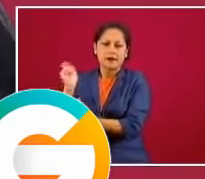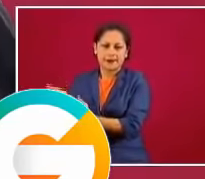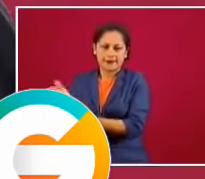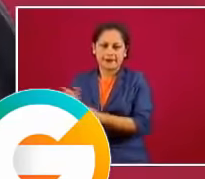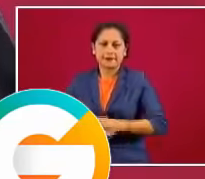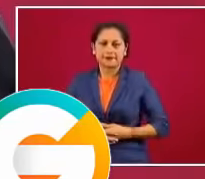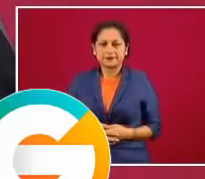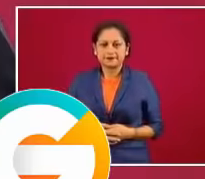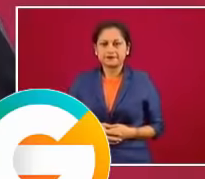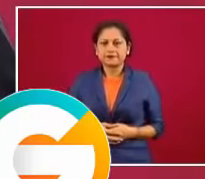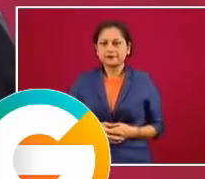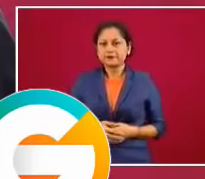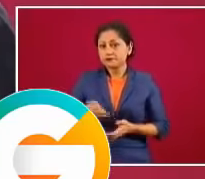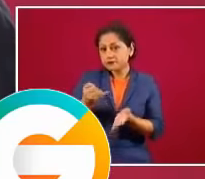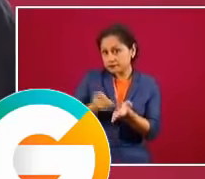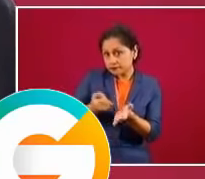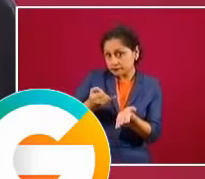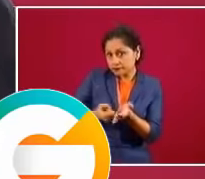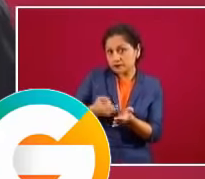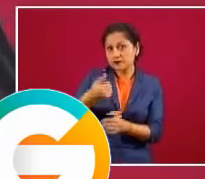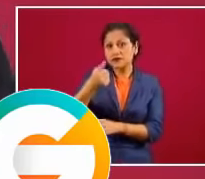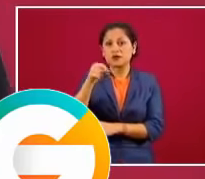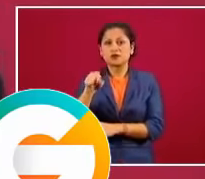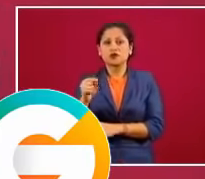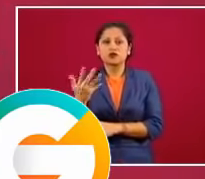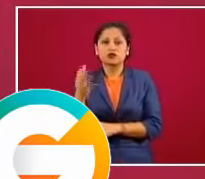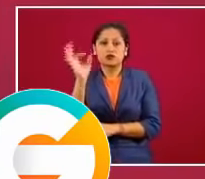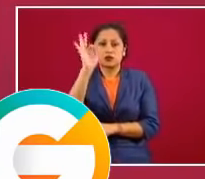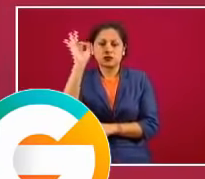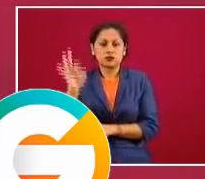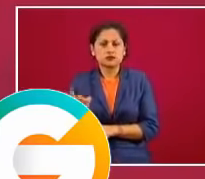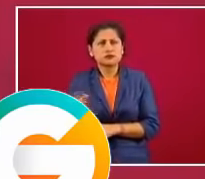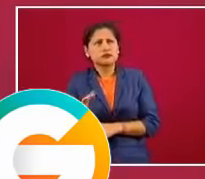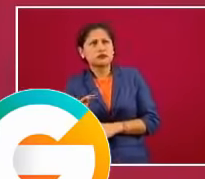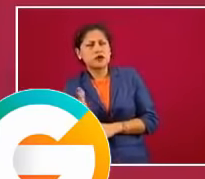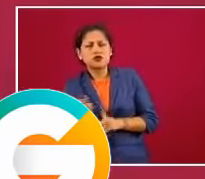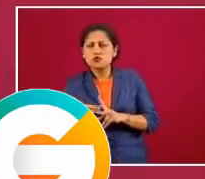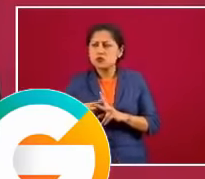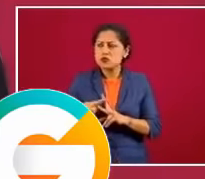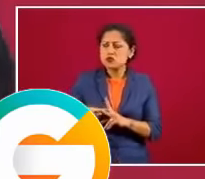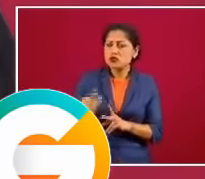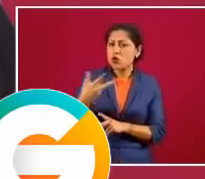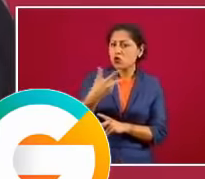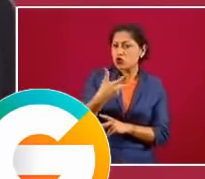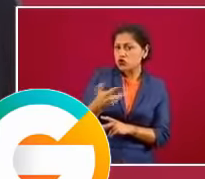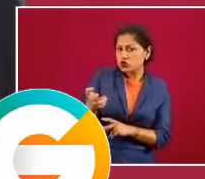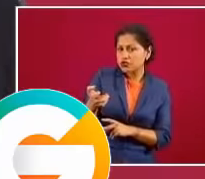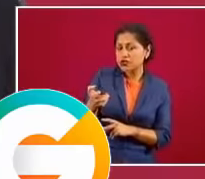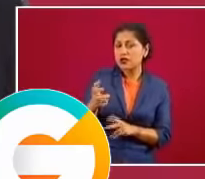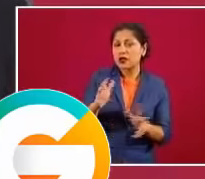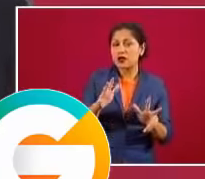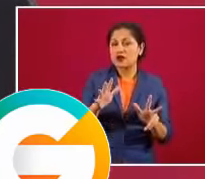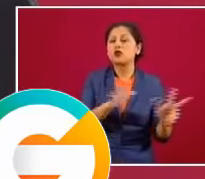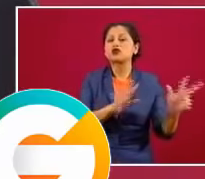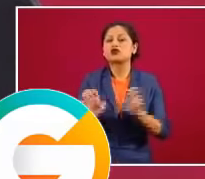es la tasa de 6.5, son como 850 pesos mensuales hasta el cuarto mes,